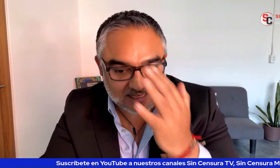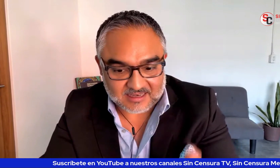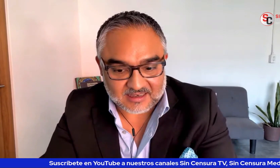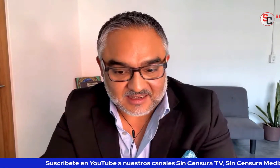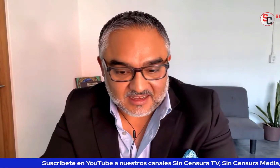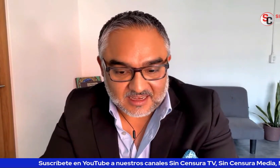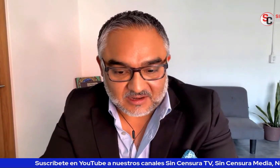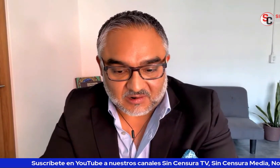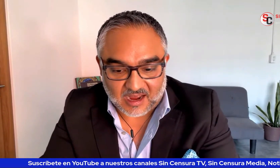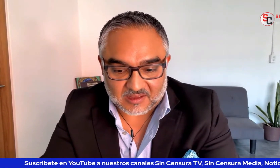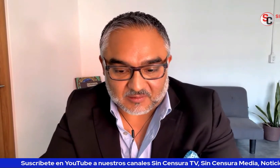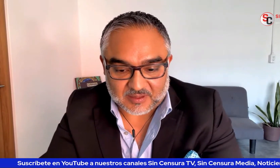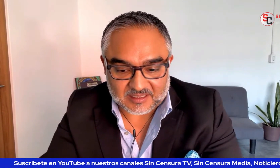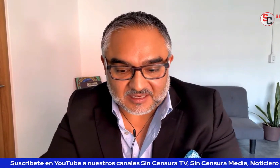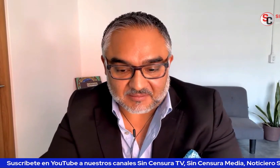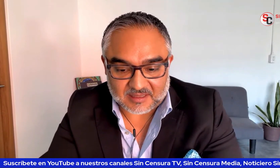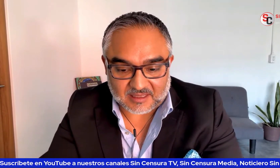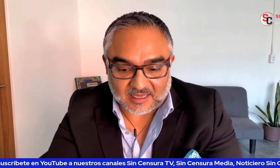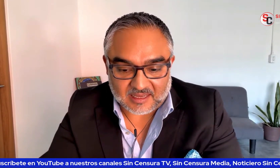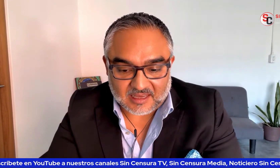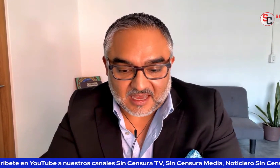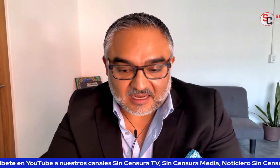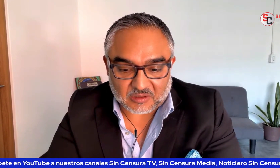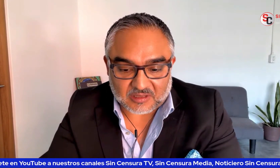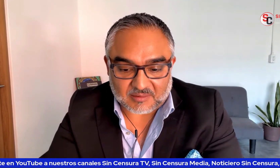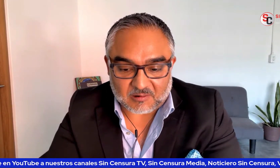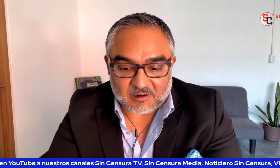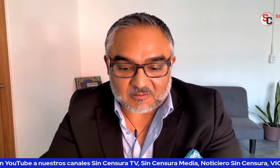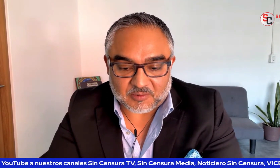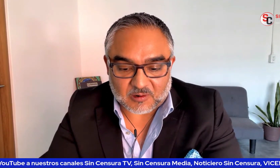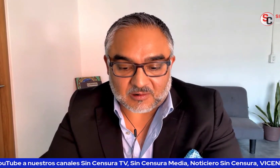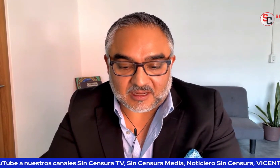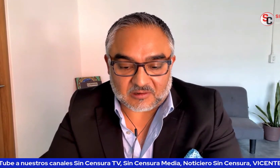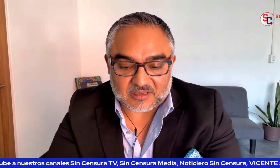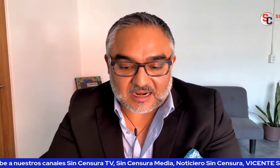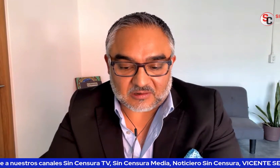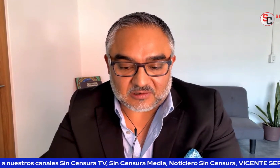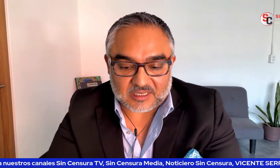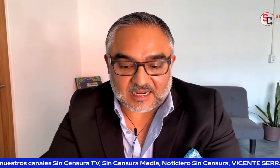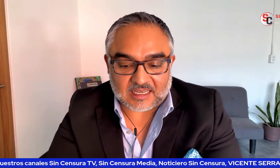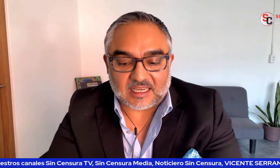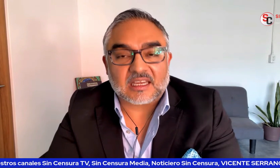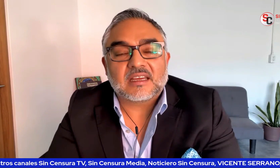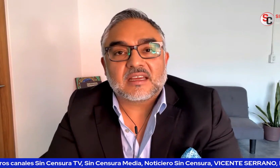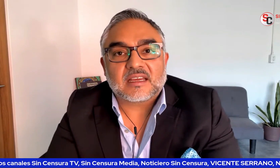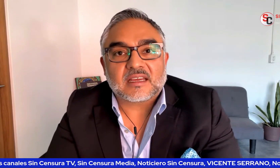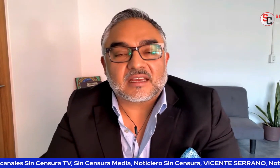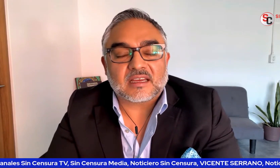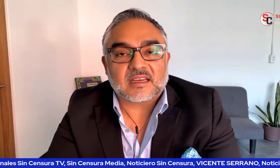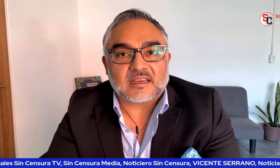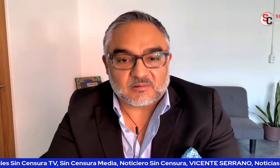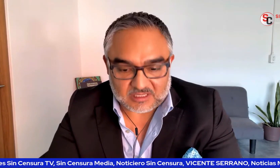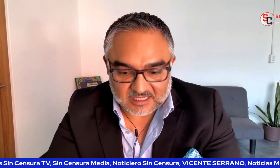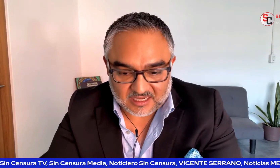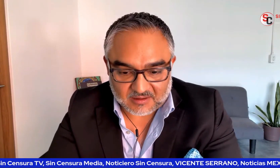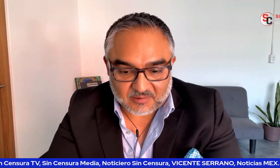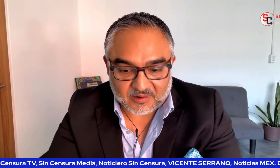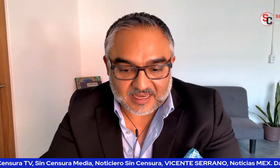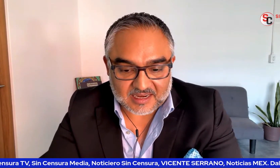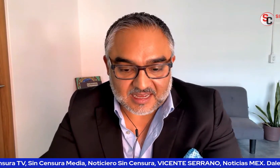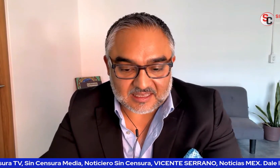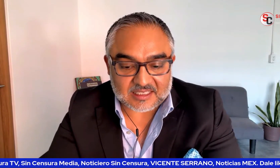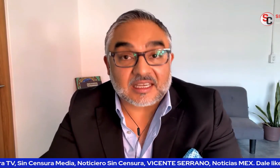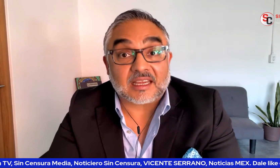se ha de estar enojado precisamente Héctor de Mauleón por lo que nos da a conocer aquí Luis